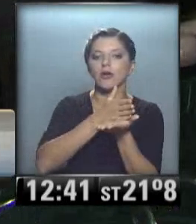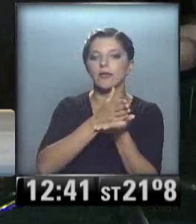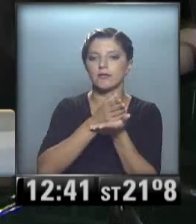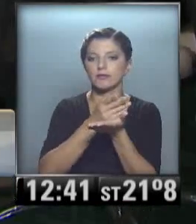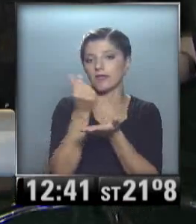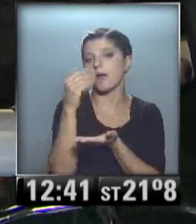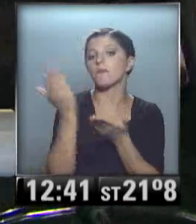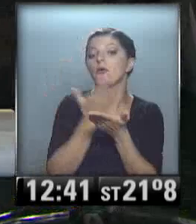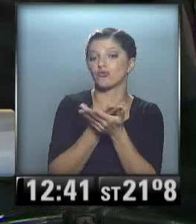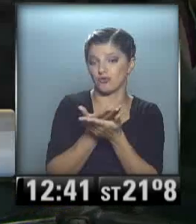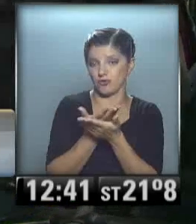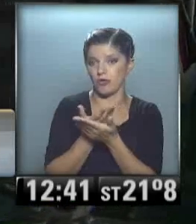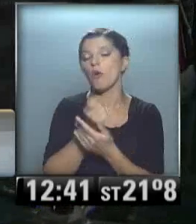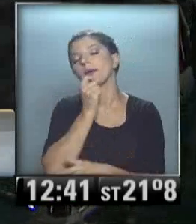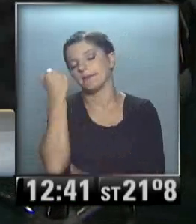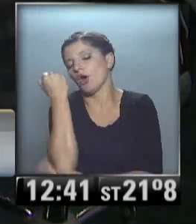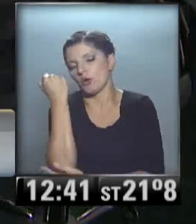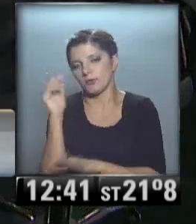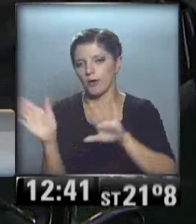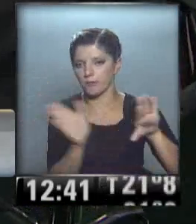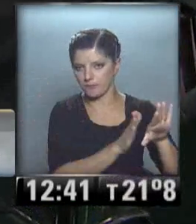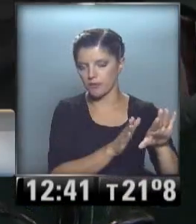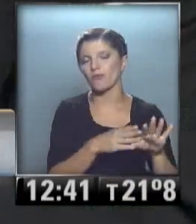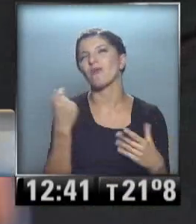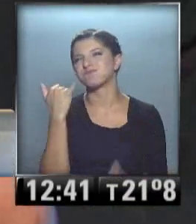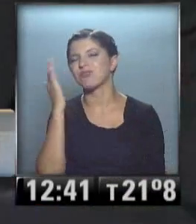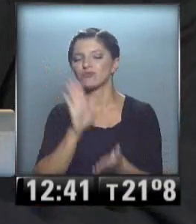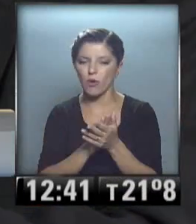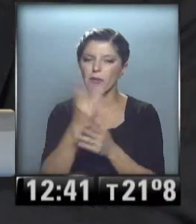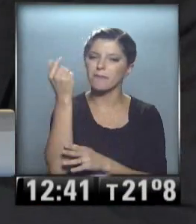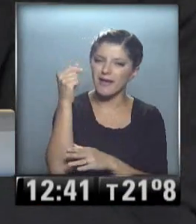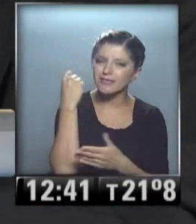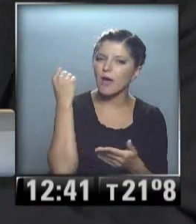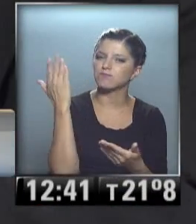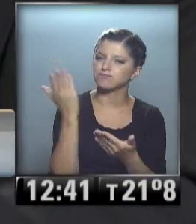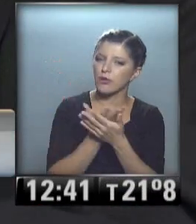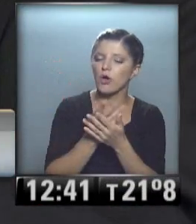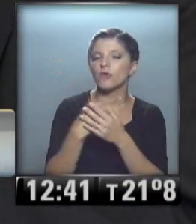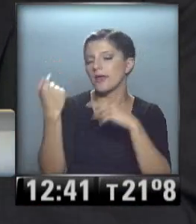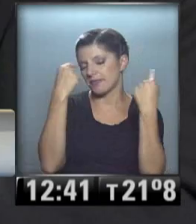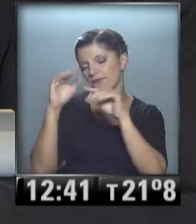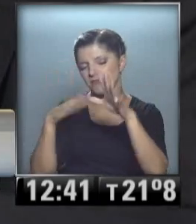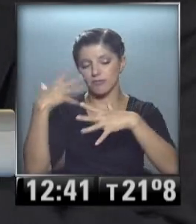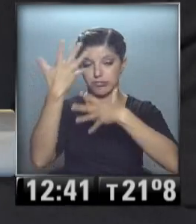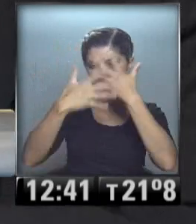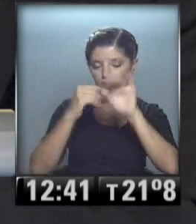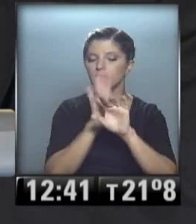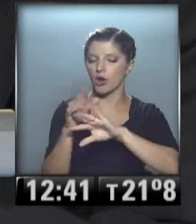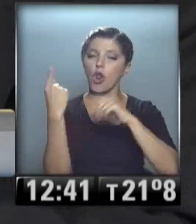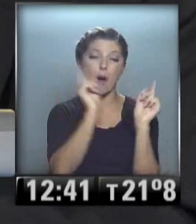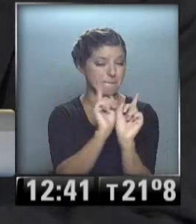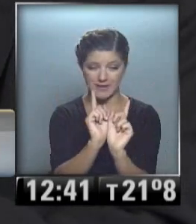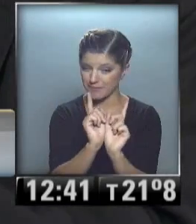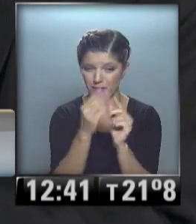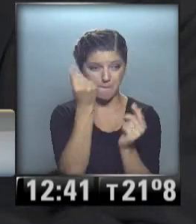productivo, digamos, sí, o por lo menos de la economía productiva. Ya no podemos hablar de capital productivo porque muchas veces se mezclan. Son los mismos capitales que están en un lado y en otro,